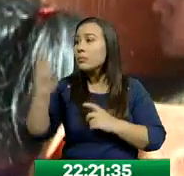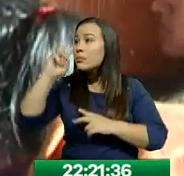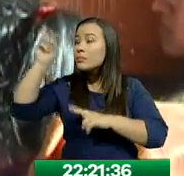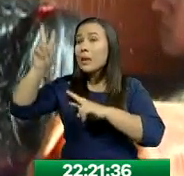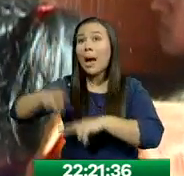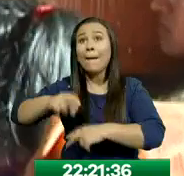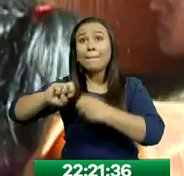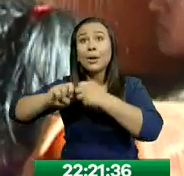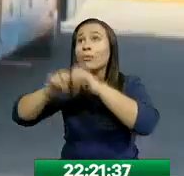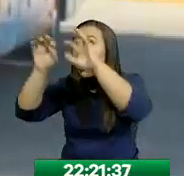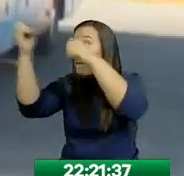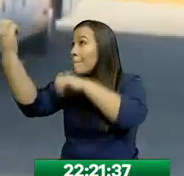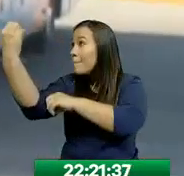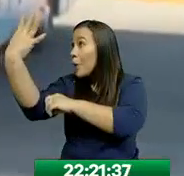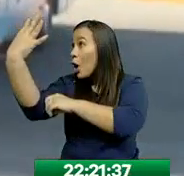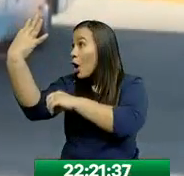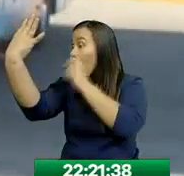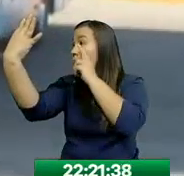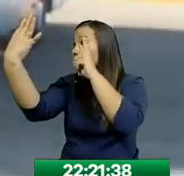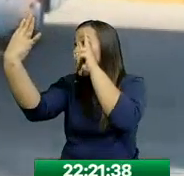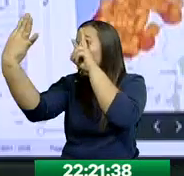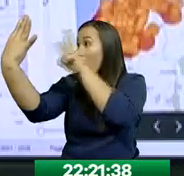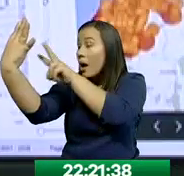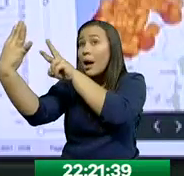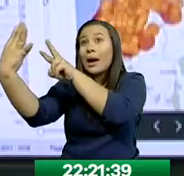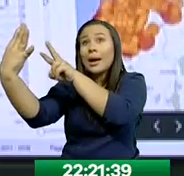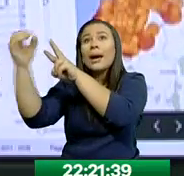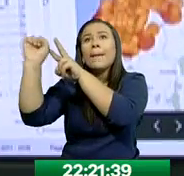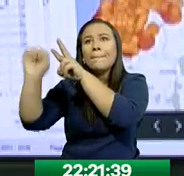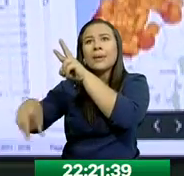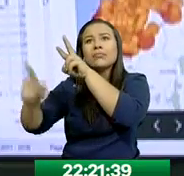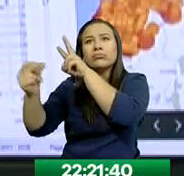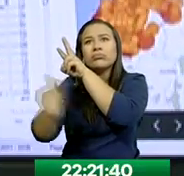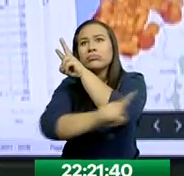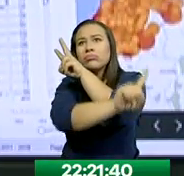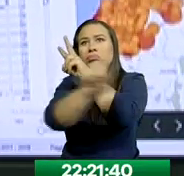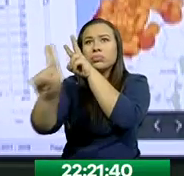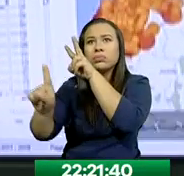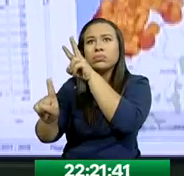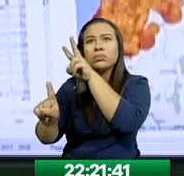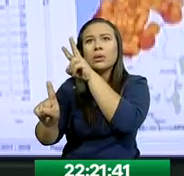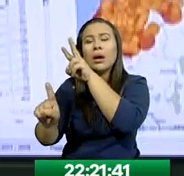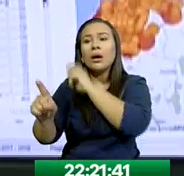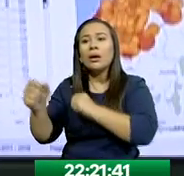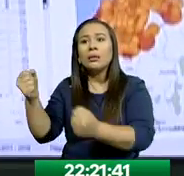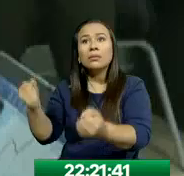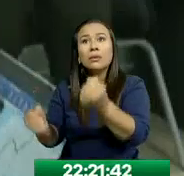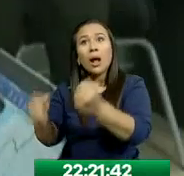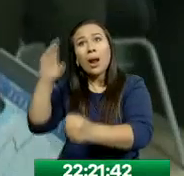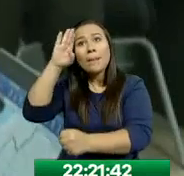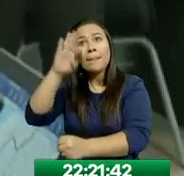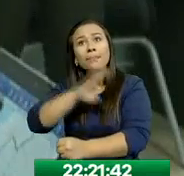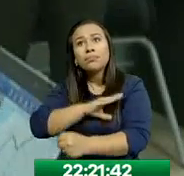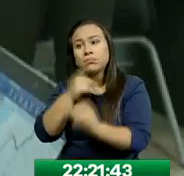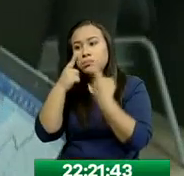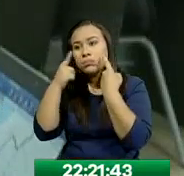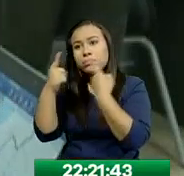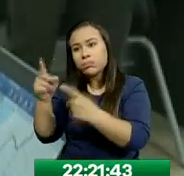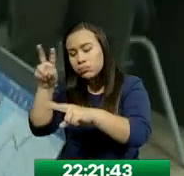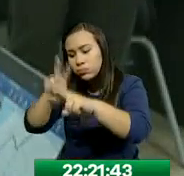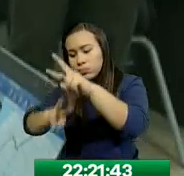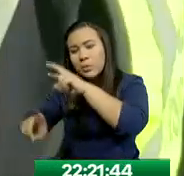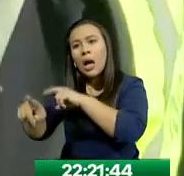problema, la plataforma tecnológica emitirá una alerta e instantáneamente se enviará una unidad policial para las